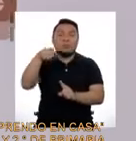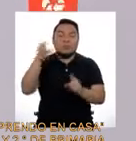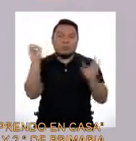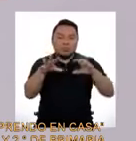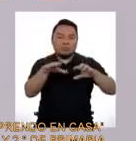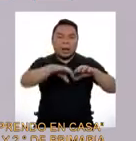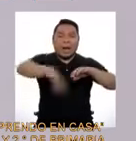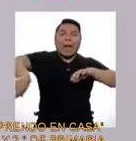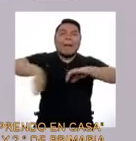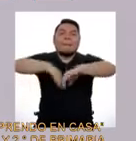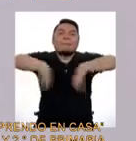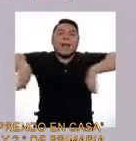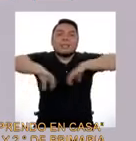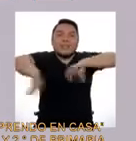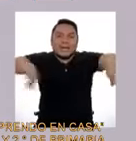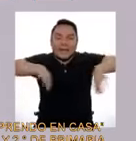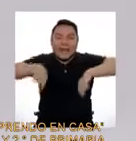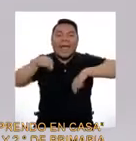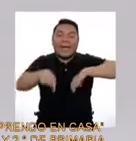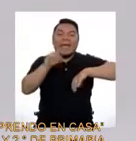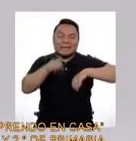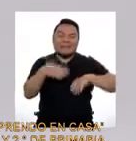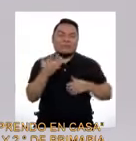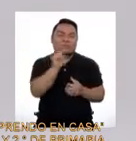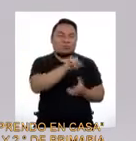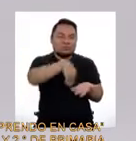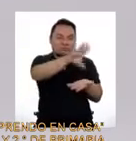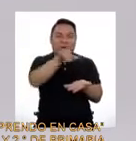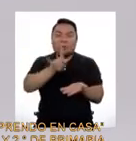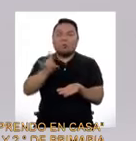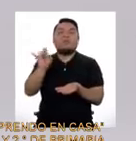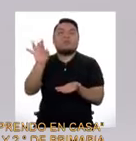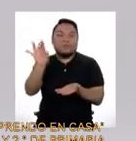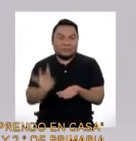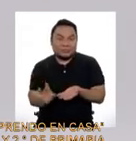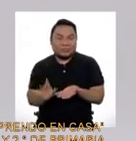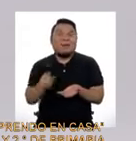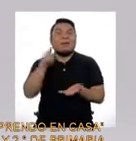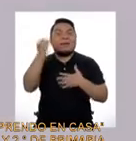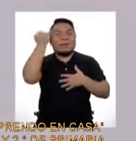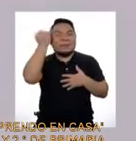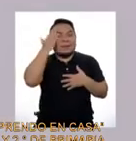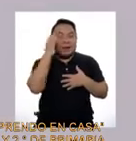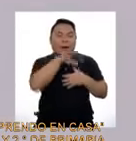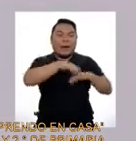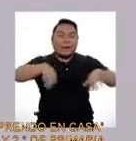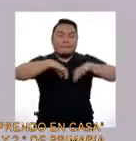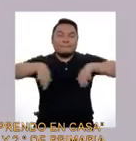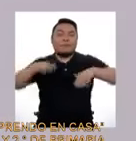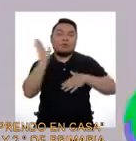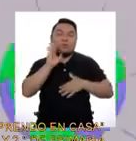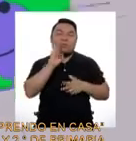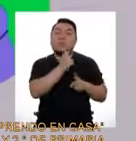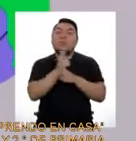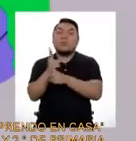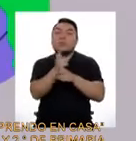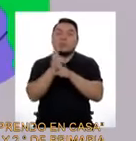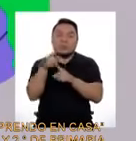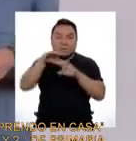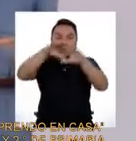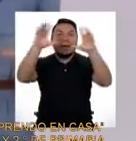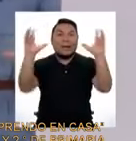separamos, pueden servir para otras cosas. Por ello, debemos buscar alternativas para separar nuestros residuos y cuidar